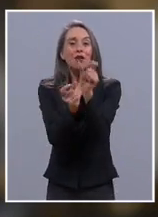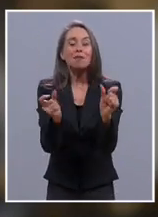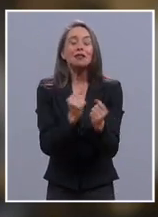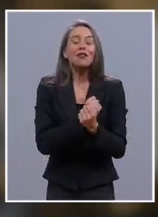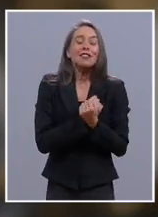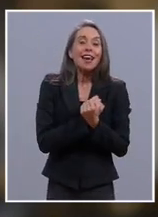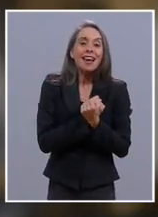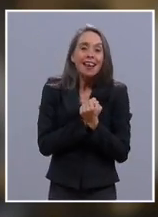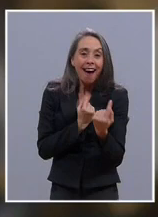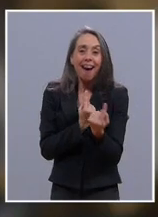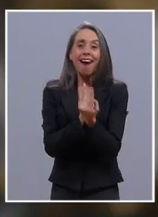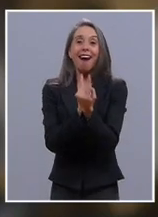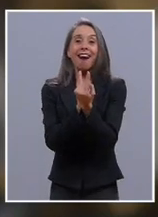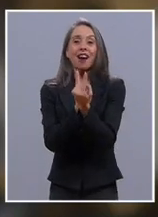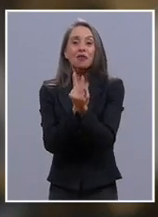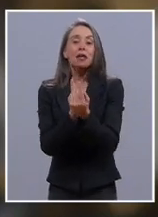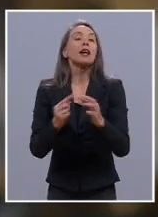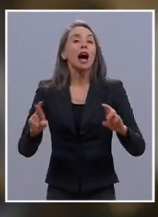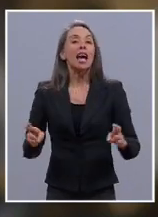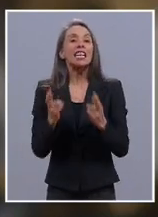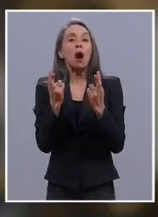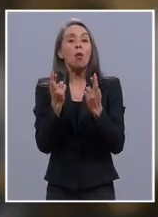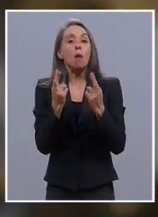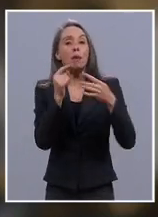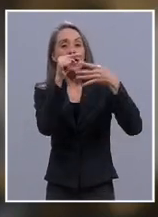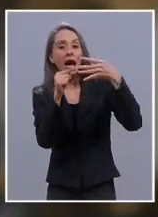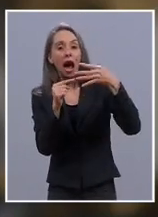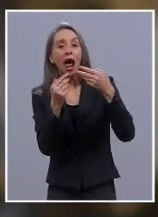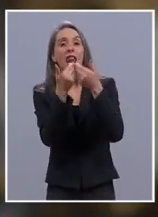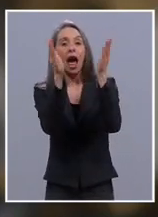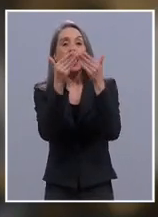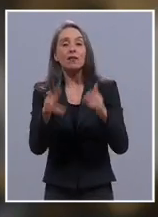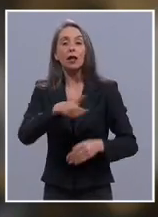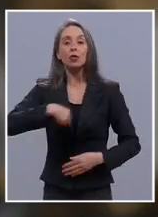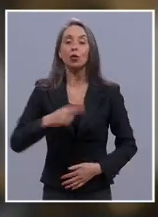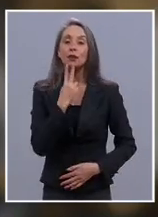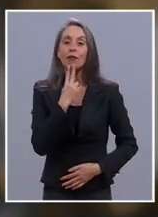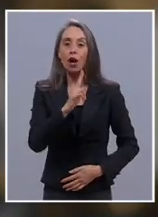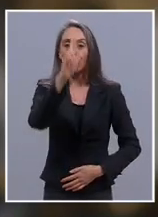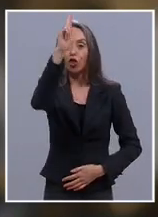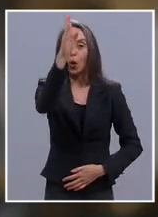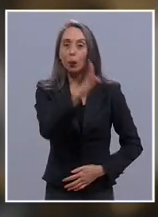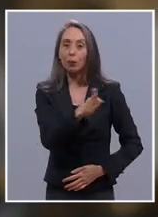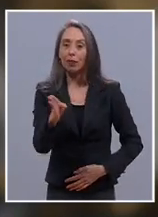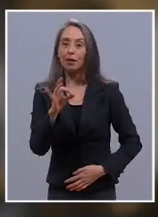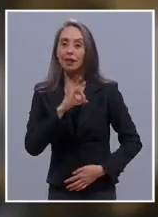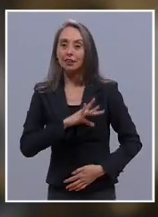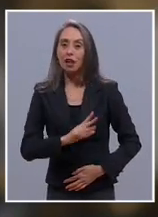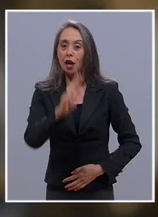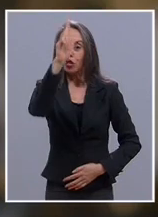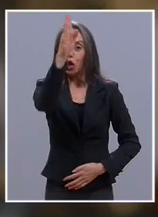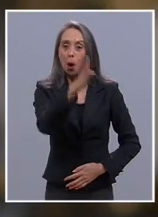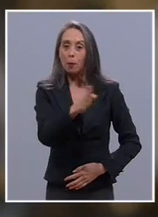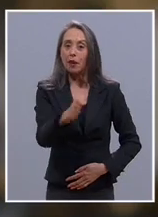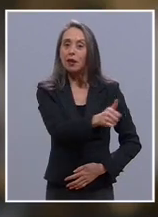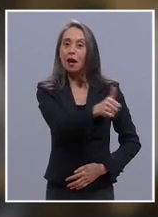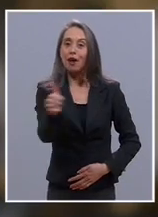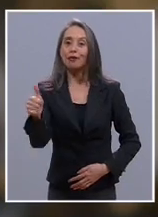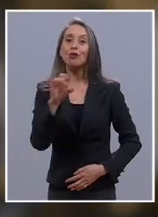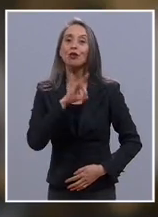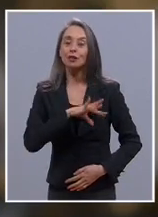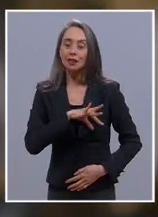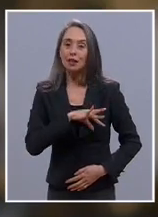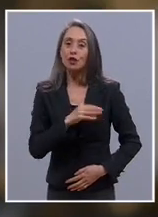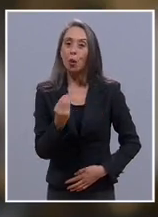y recuperar nuestras libertades y nuestras vidas que dios bendiga chile que dios bendiga a todos los chilenos